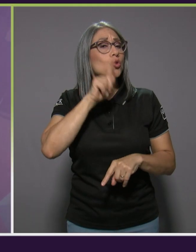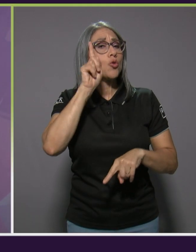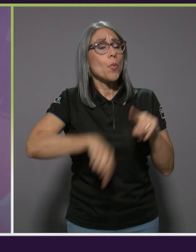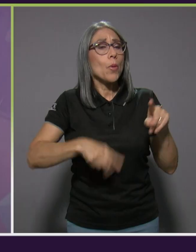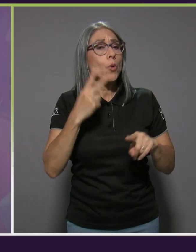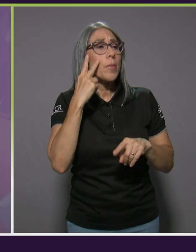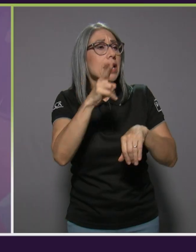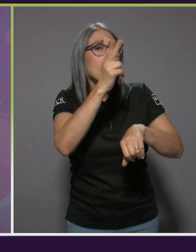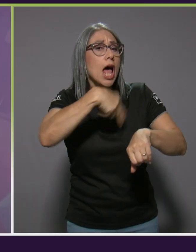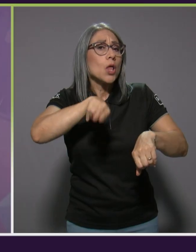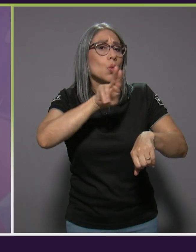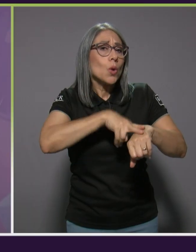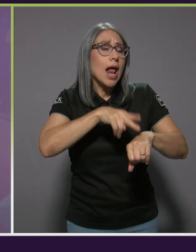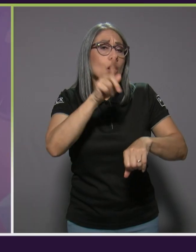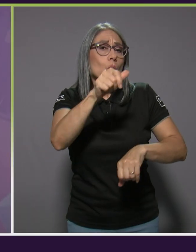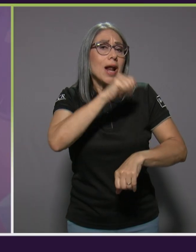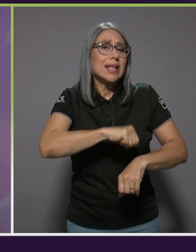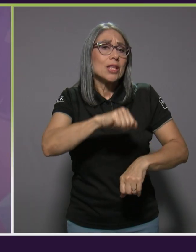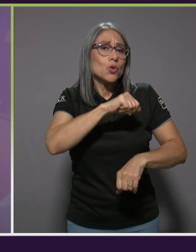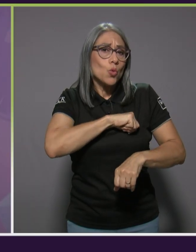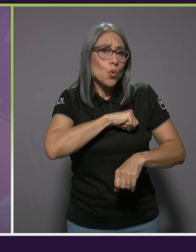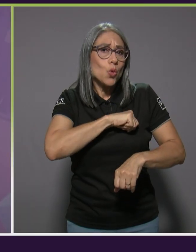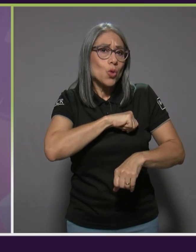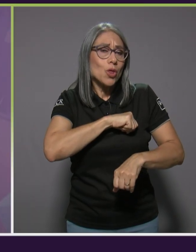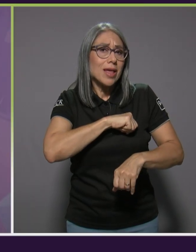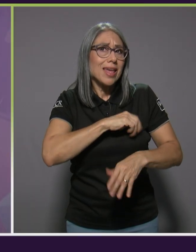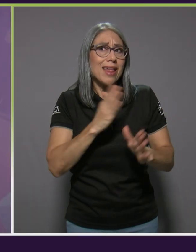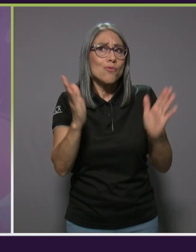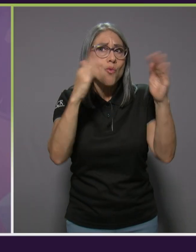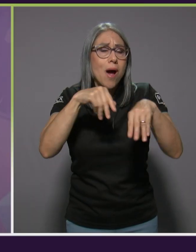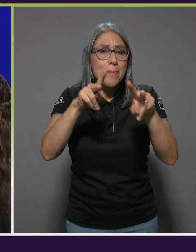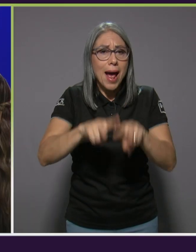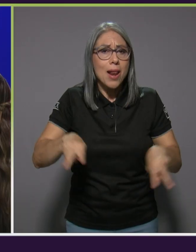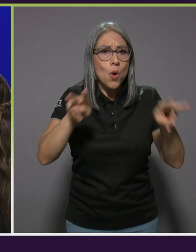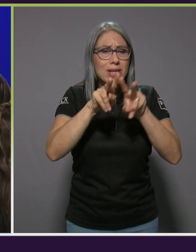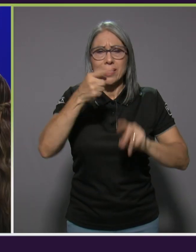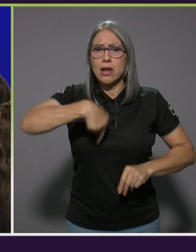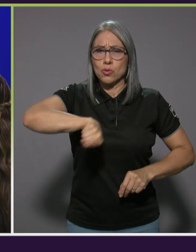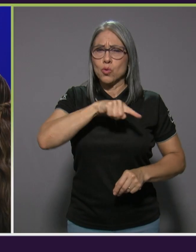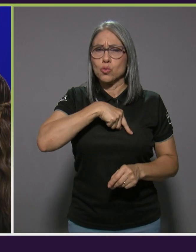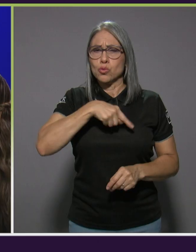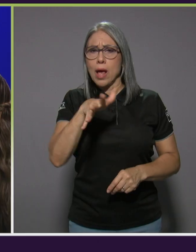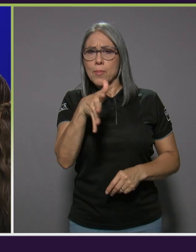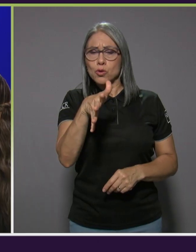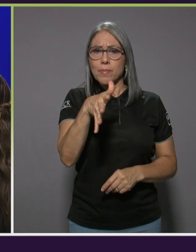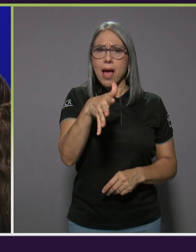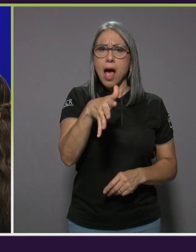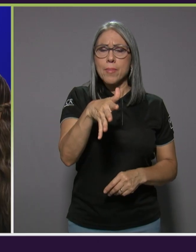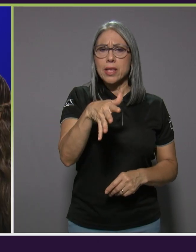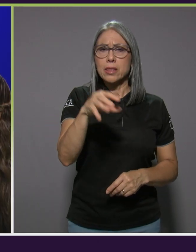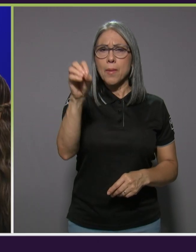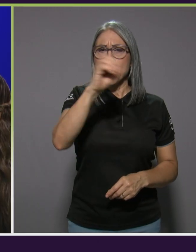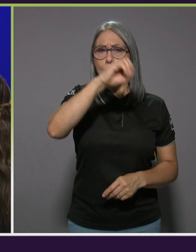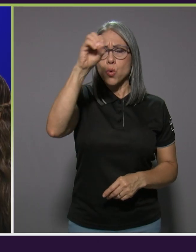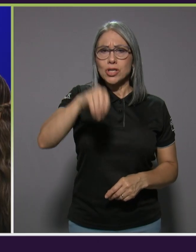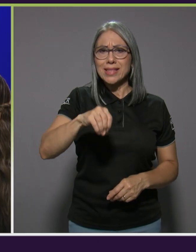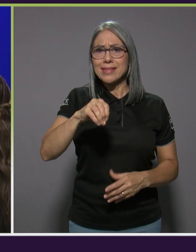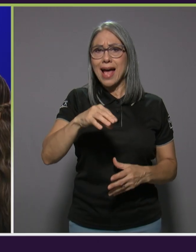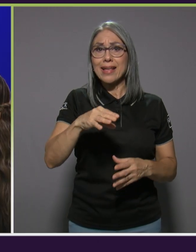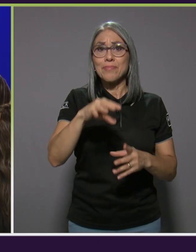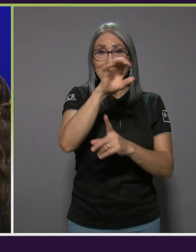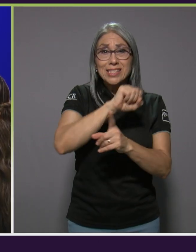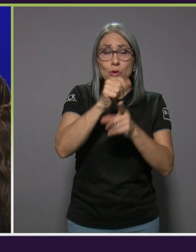actitud que es un tema sobre pérdida de valores. Nosotros tenemos aproximadamente en promedio una cantidad de casos